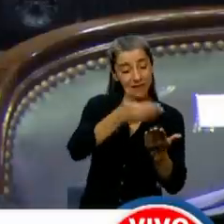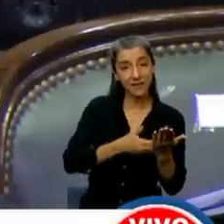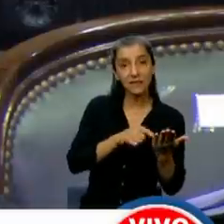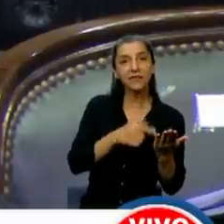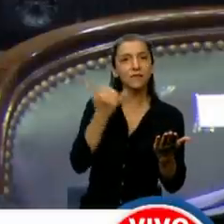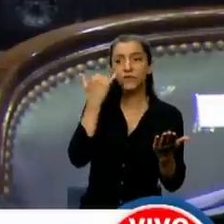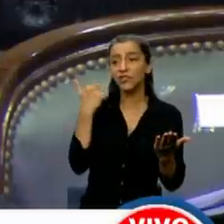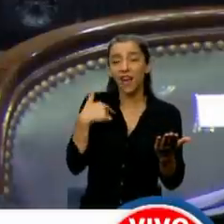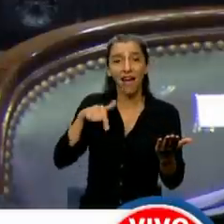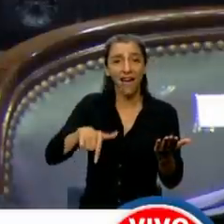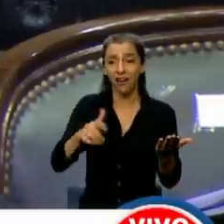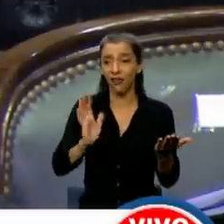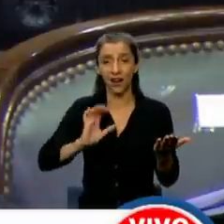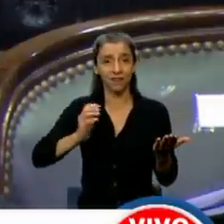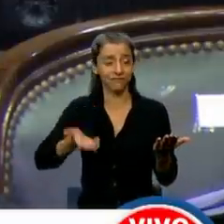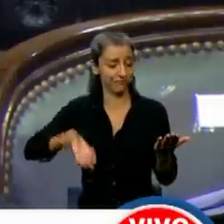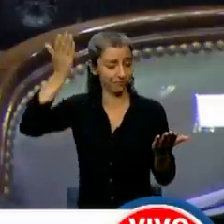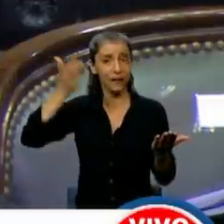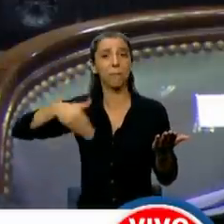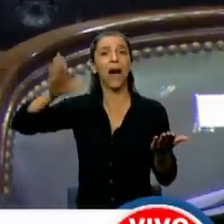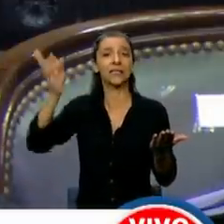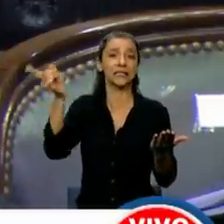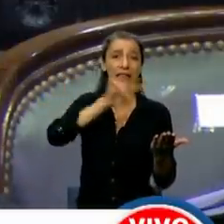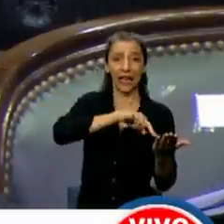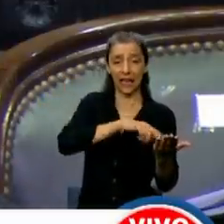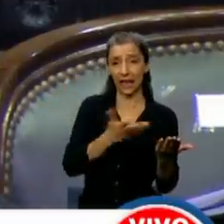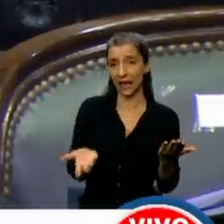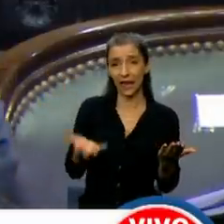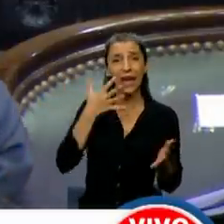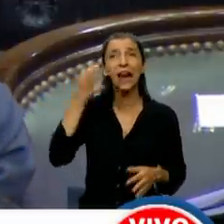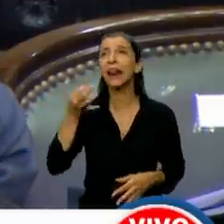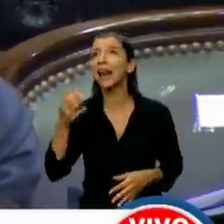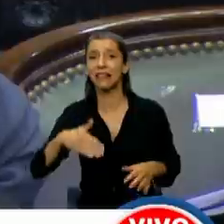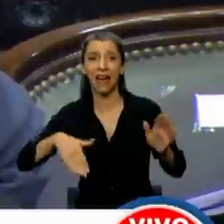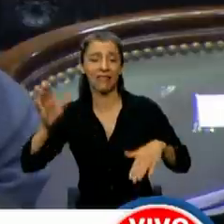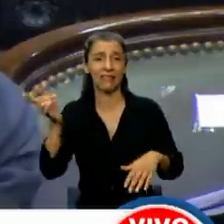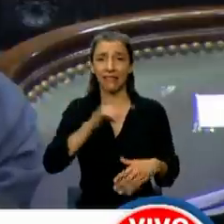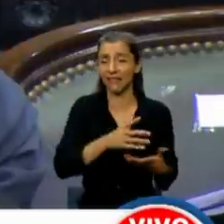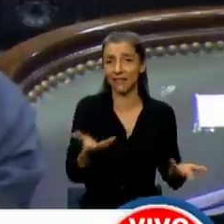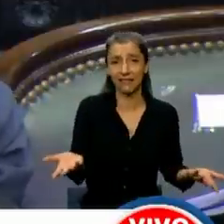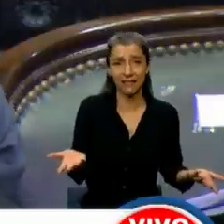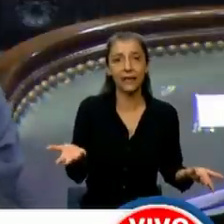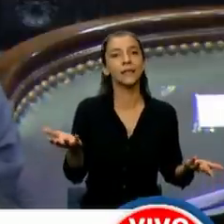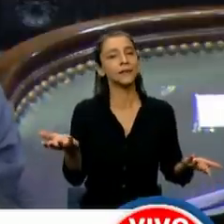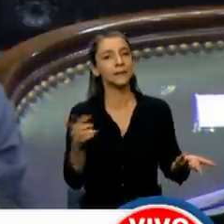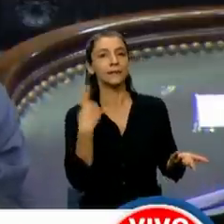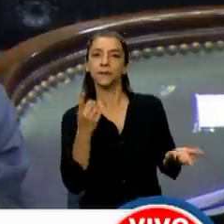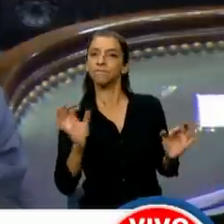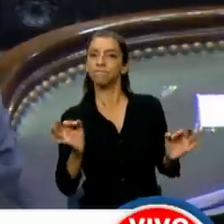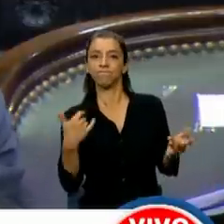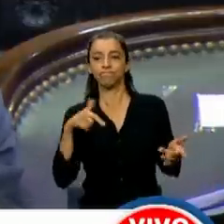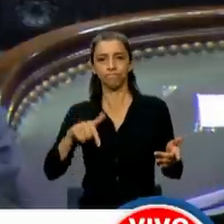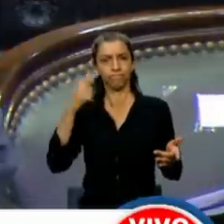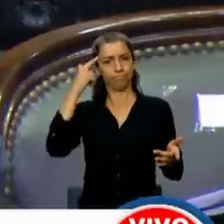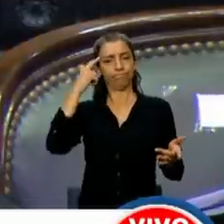ya quedó superada ampliamente por la realidad como salida creativa nos